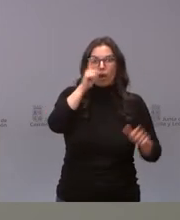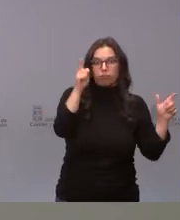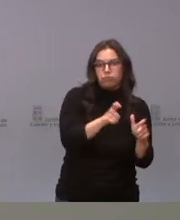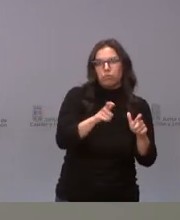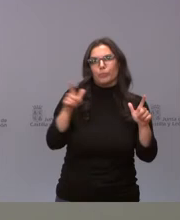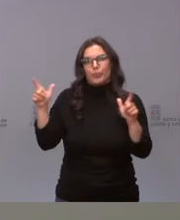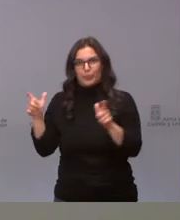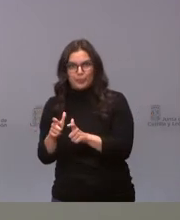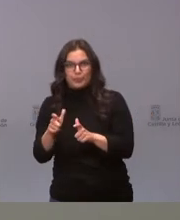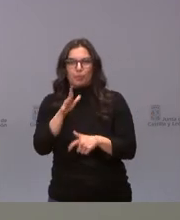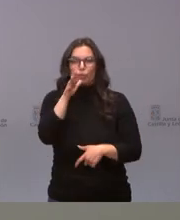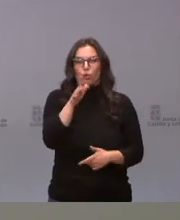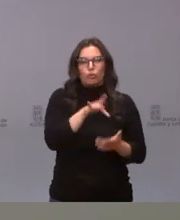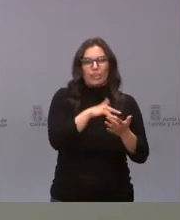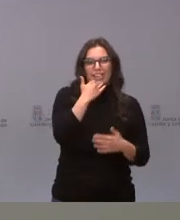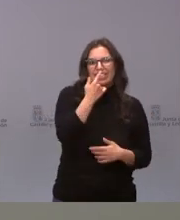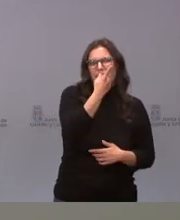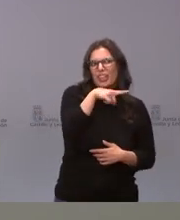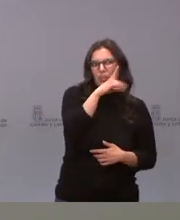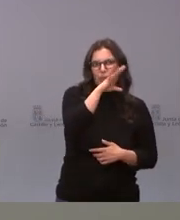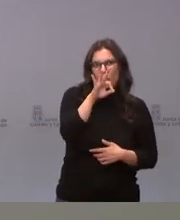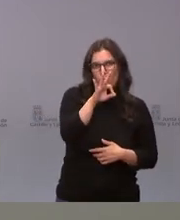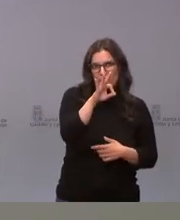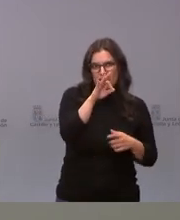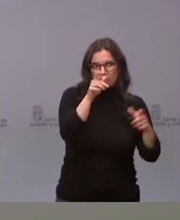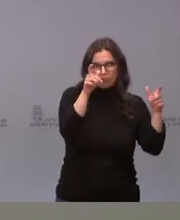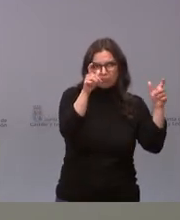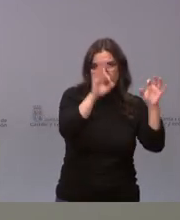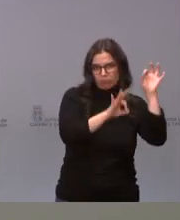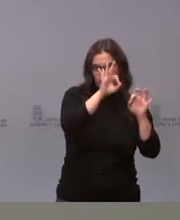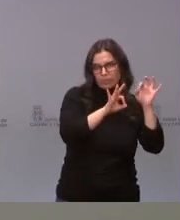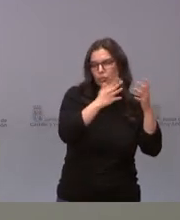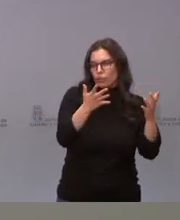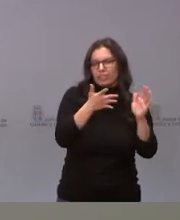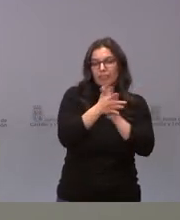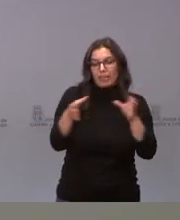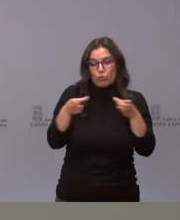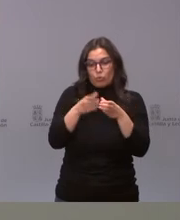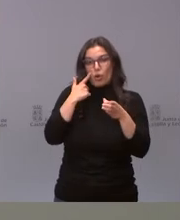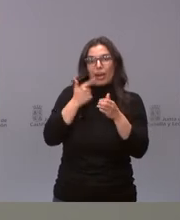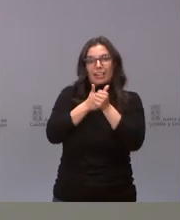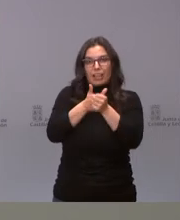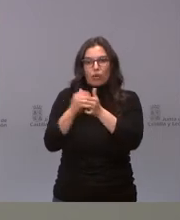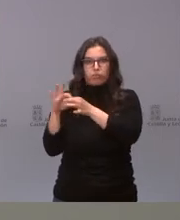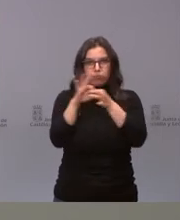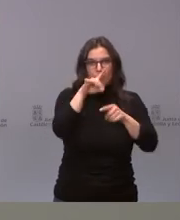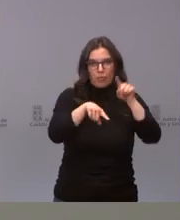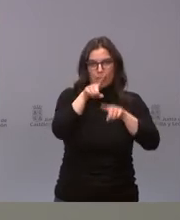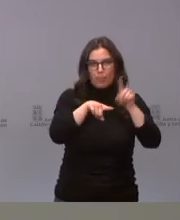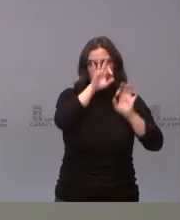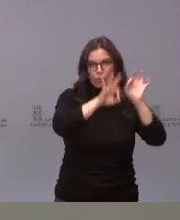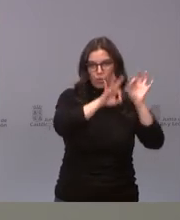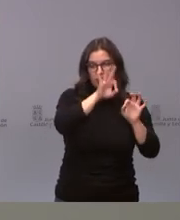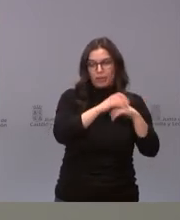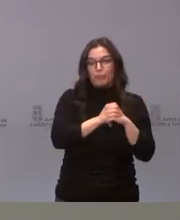que estamos muy cerca de 150 por 100.000 habitantes. Por lo tanto, los rastreadores rastreadores se ajustan a eso. Y el